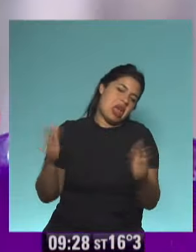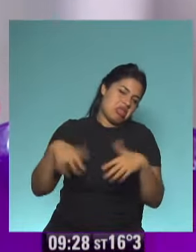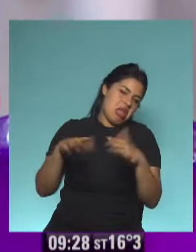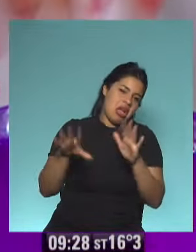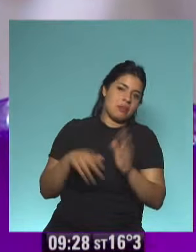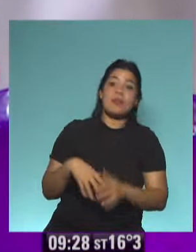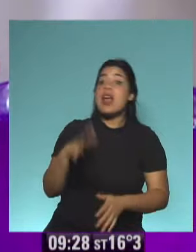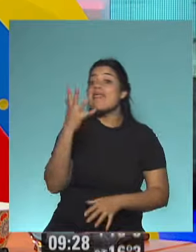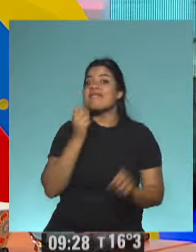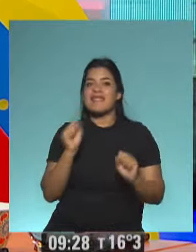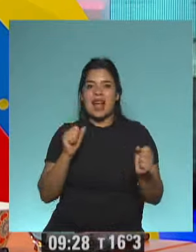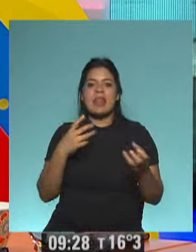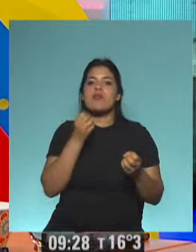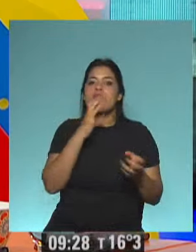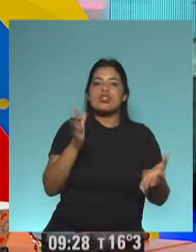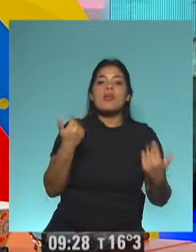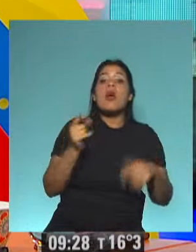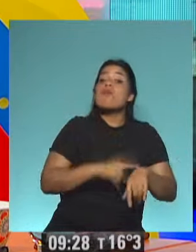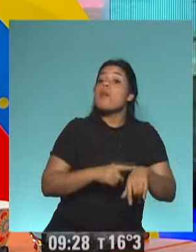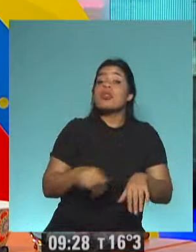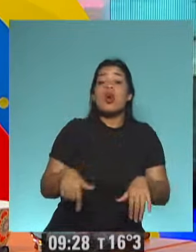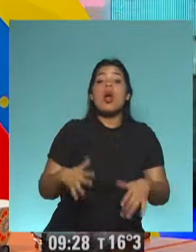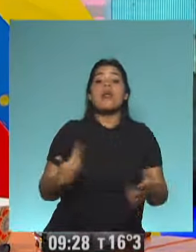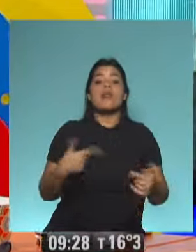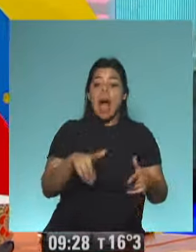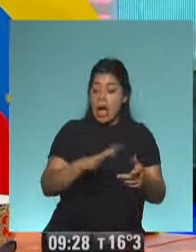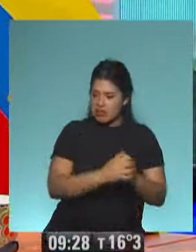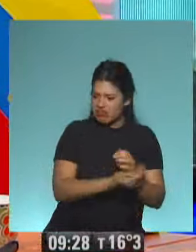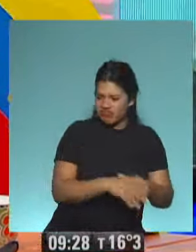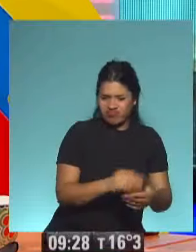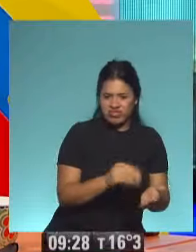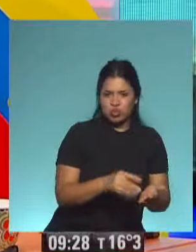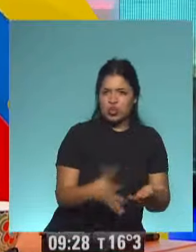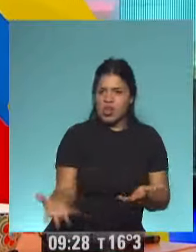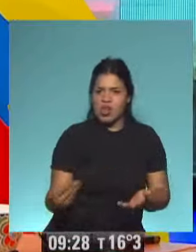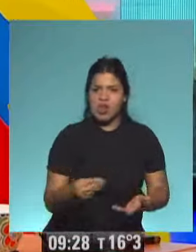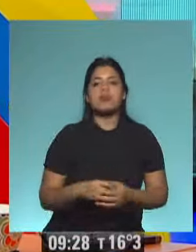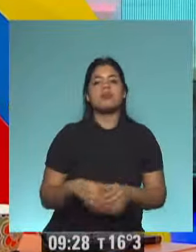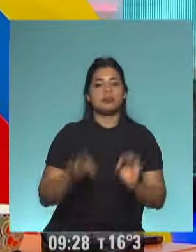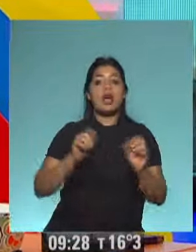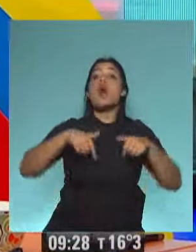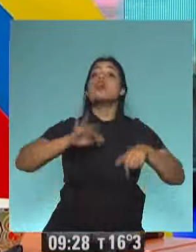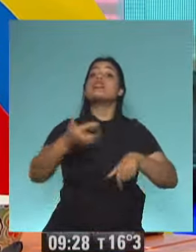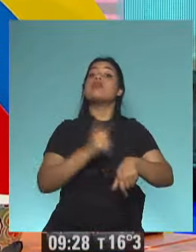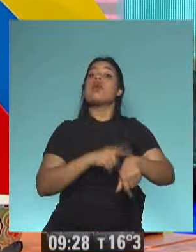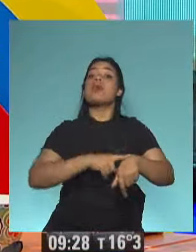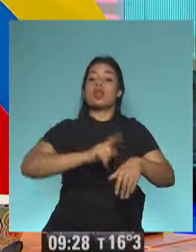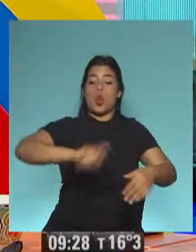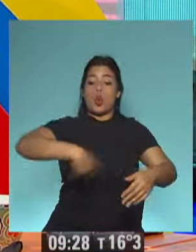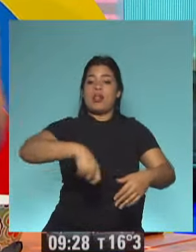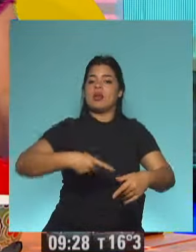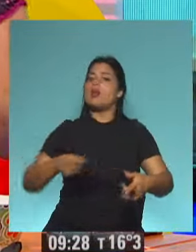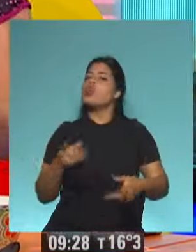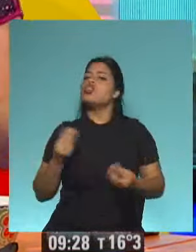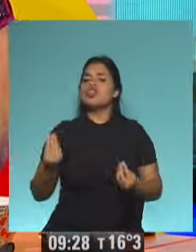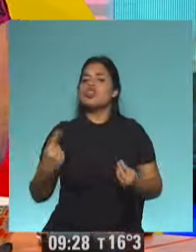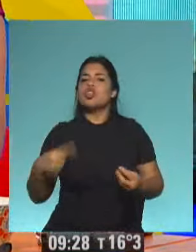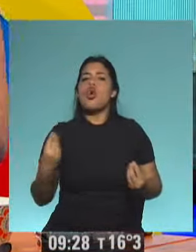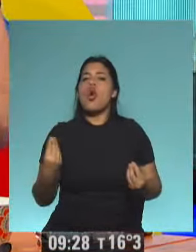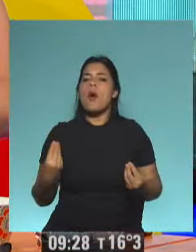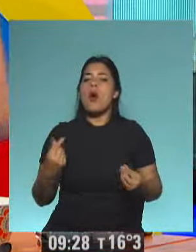sin hermoso. Problemas. Y ahora llegó el momento. ¿Tenemos repasador? Sí. Sí, acá tenemos repasador. Llegó el momento de batir. ¿Con qué vas a batir? Voy a batir con